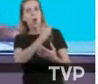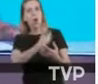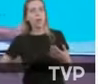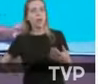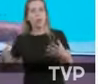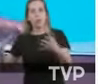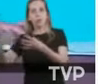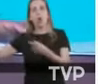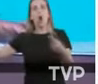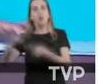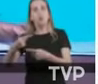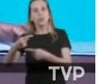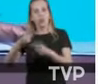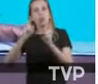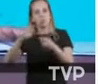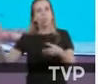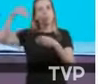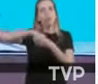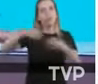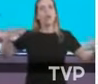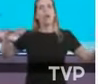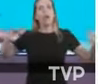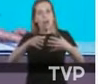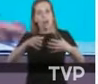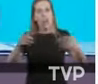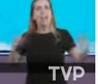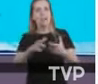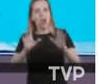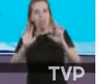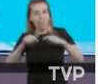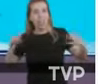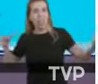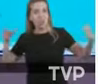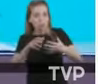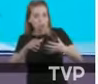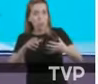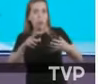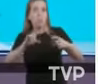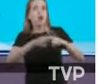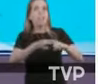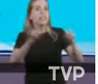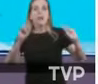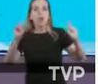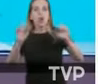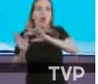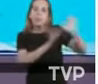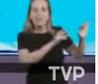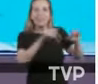la oposición que hoy han participado. Esto no era un acto partidario, era un acto que tiene